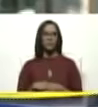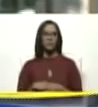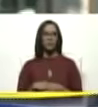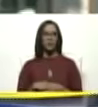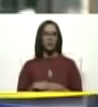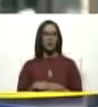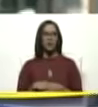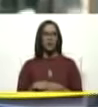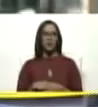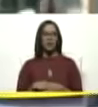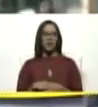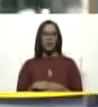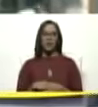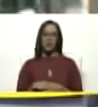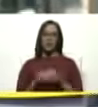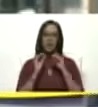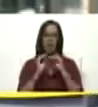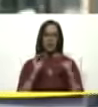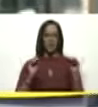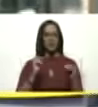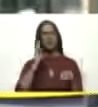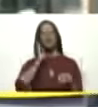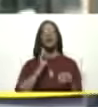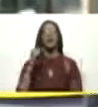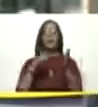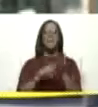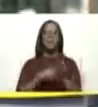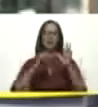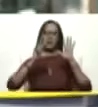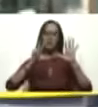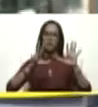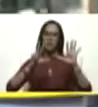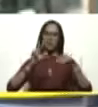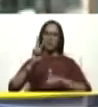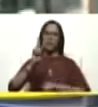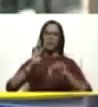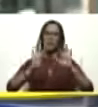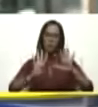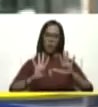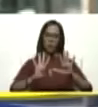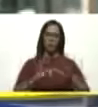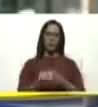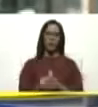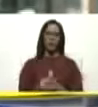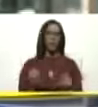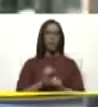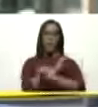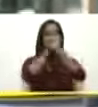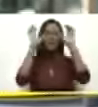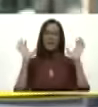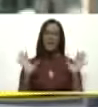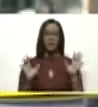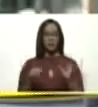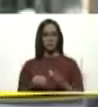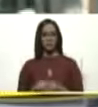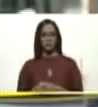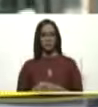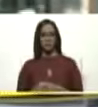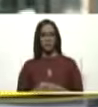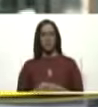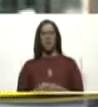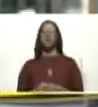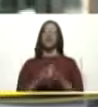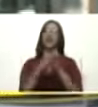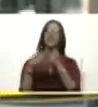La profecía de Bolívar en 1829 fue muy clara. Los